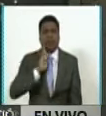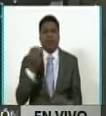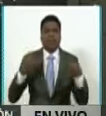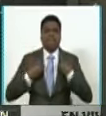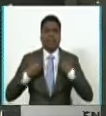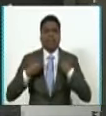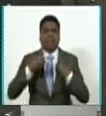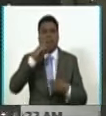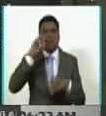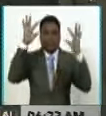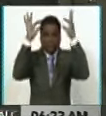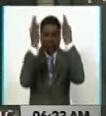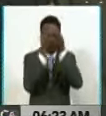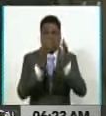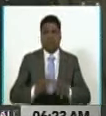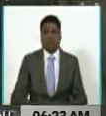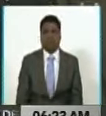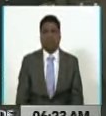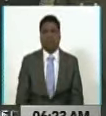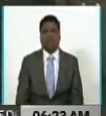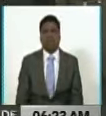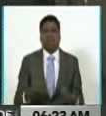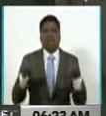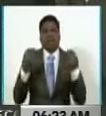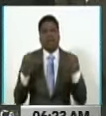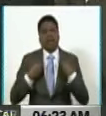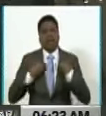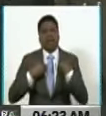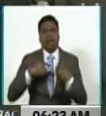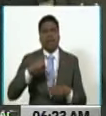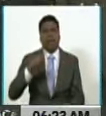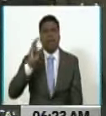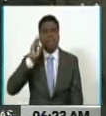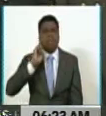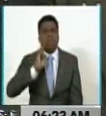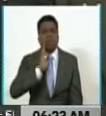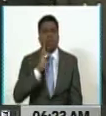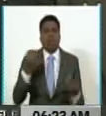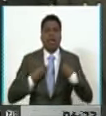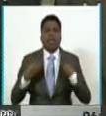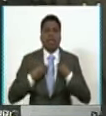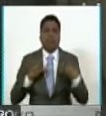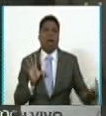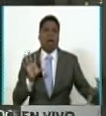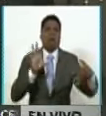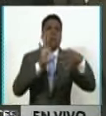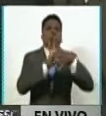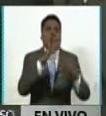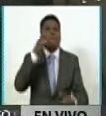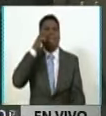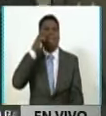Zamora! ¡Que viva Bolívar! ¡Que viva la Unión Cívico-Militar!